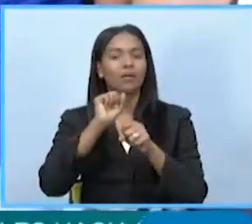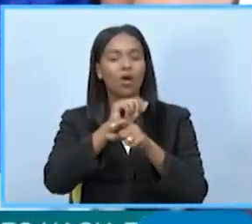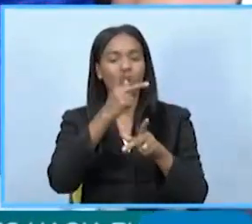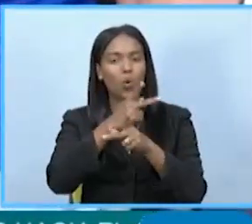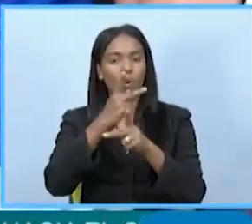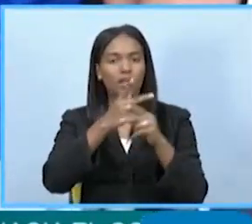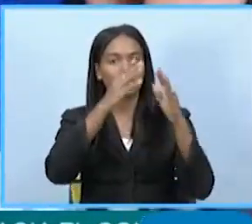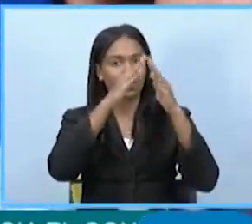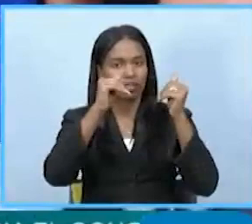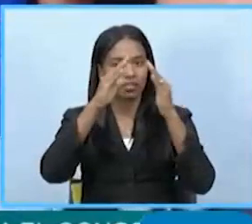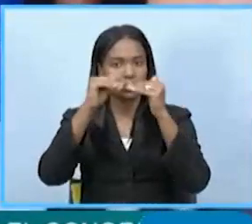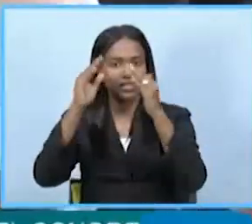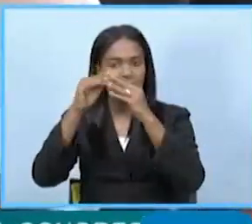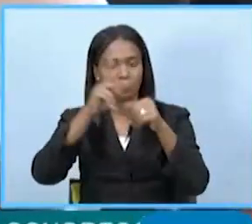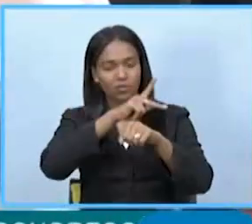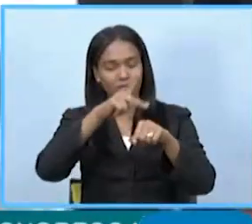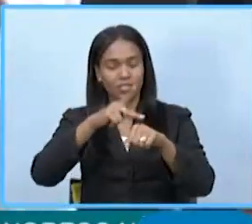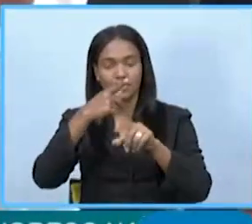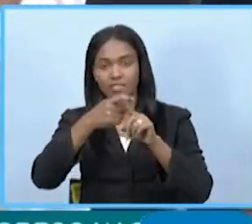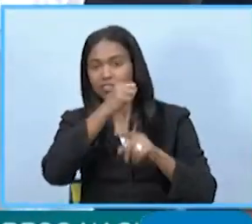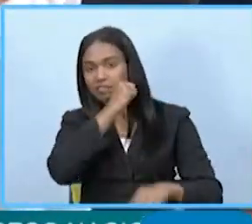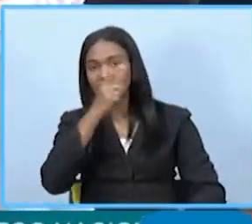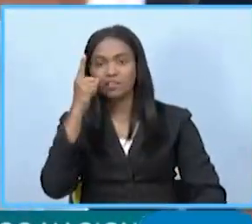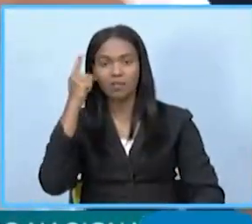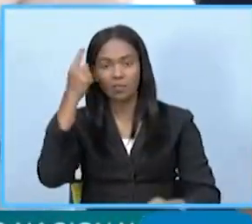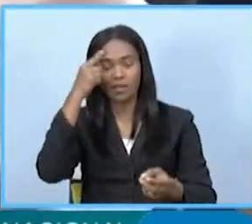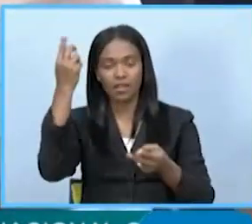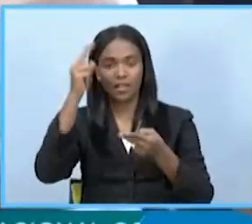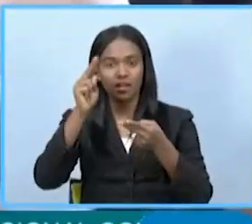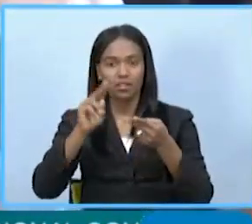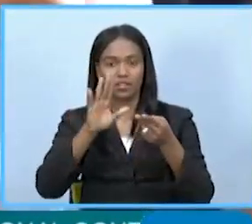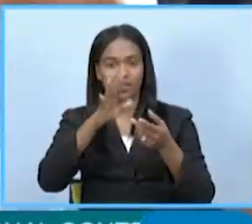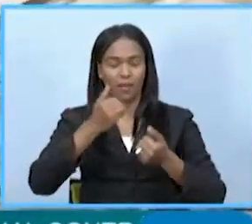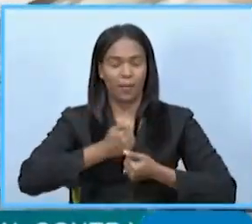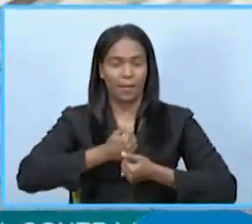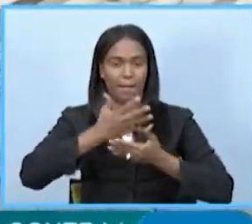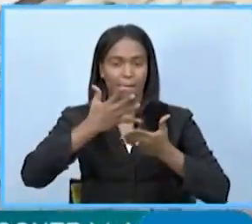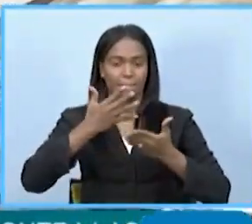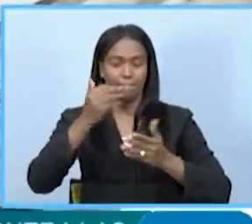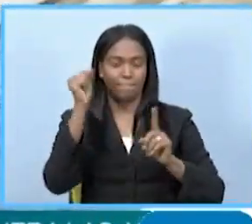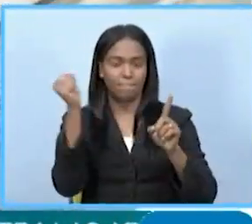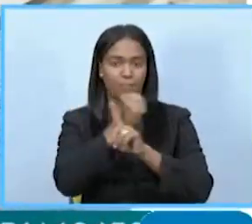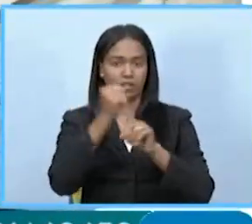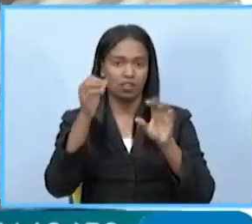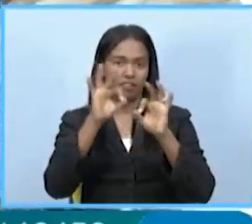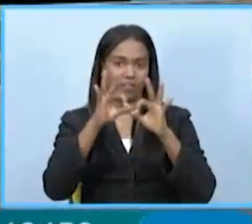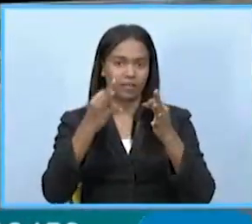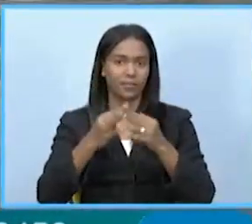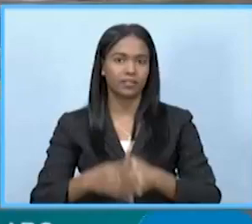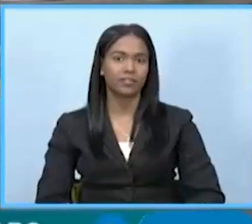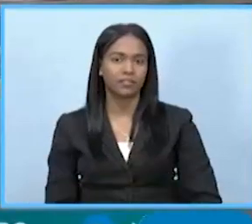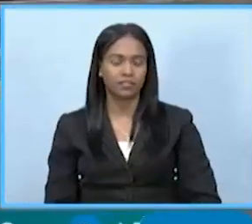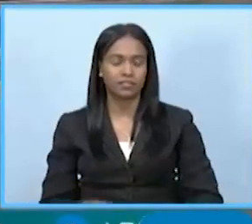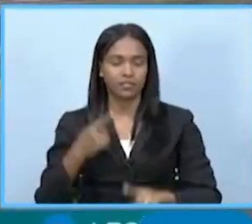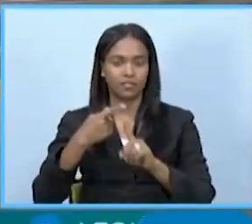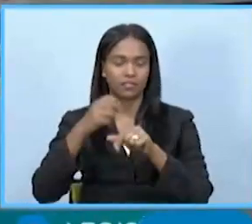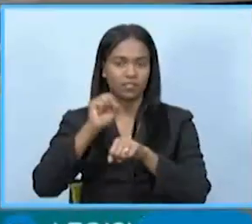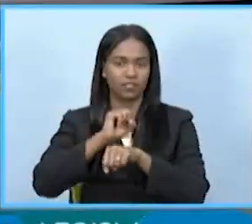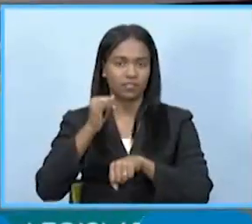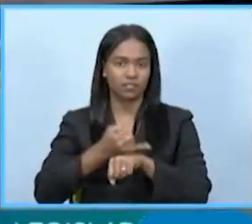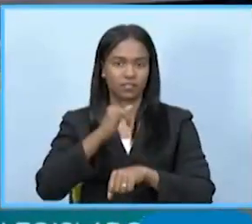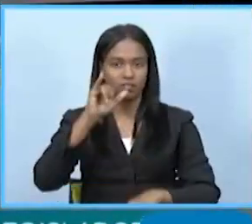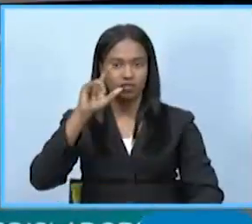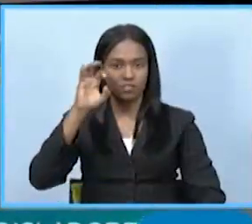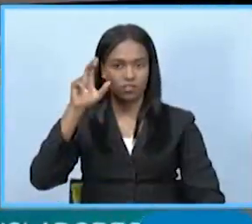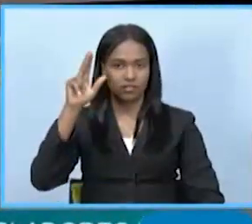orientación casa por casa en la provincia de San Juan para reducir a su mínima expresión la violencia intrafamiliar. En San Juan de la Maguana,